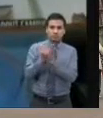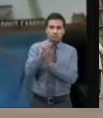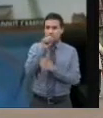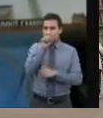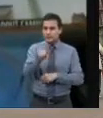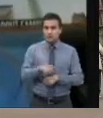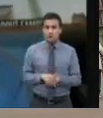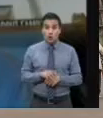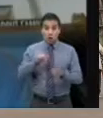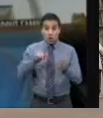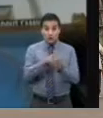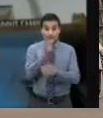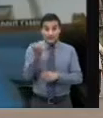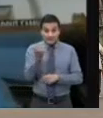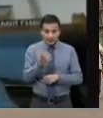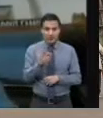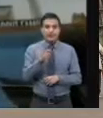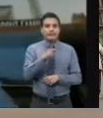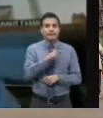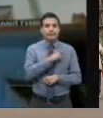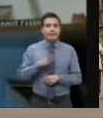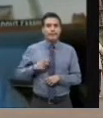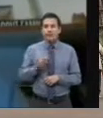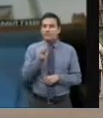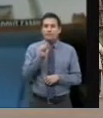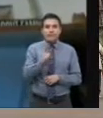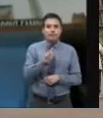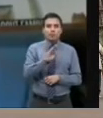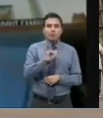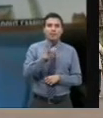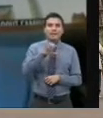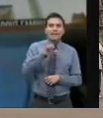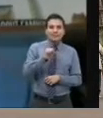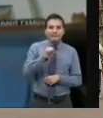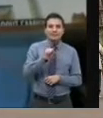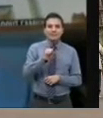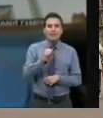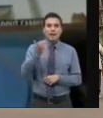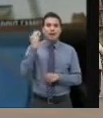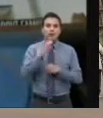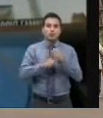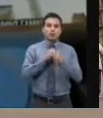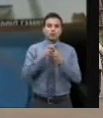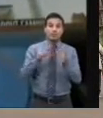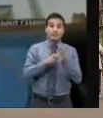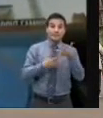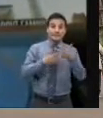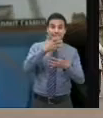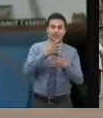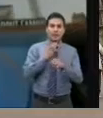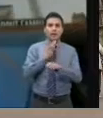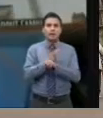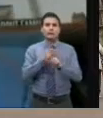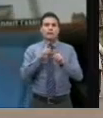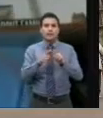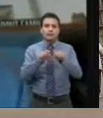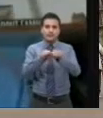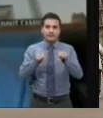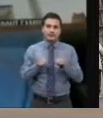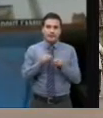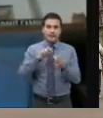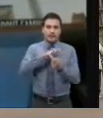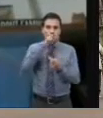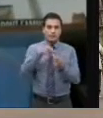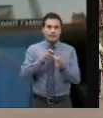se debe vulnerar los mismos bienes tutelados. Es decir, en 2015 quien sancionó la conducta fue la Sala Regional